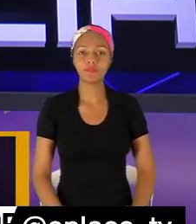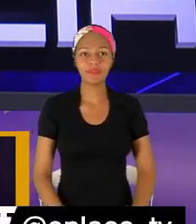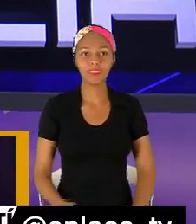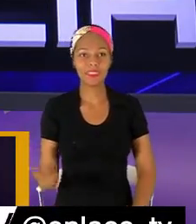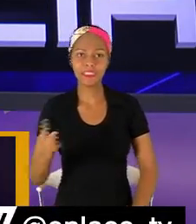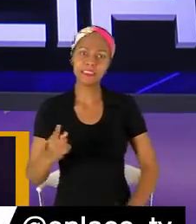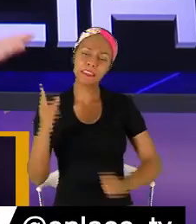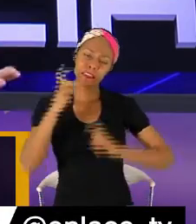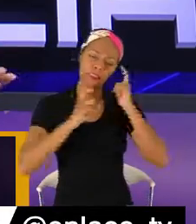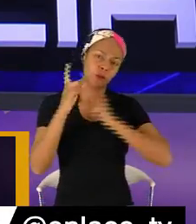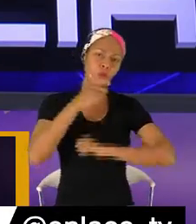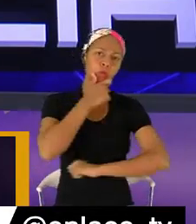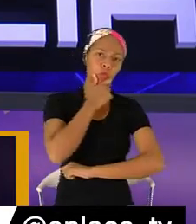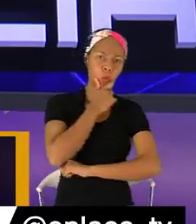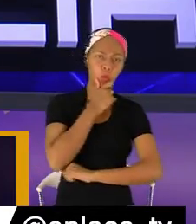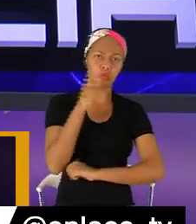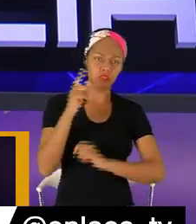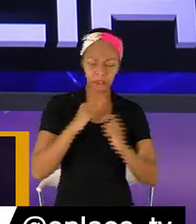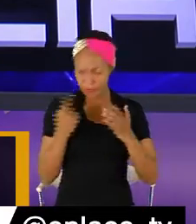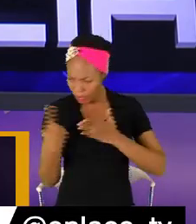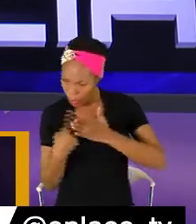ese plan de desarrollo. Además, antes